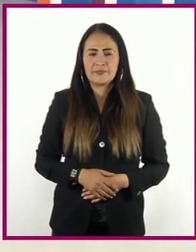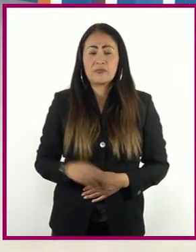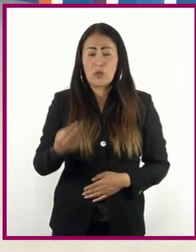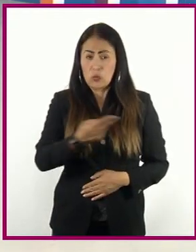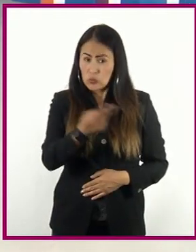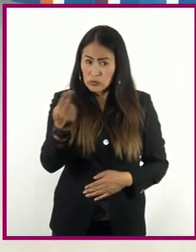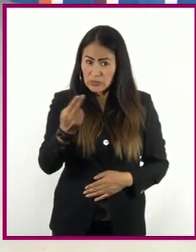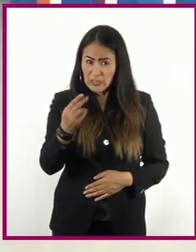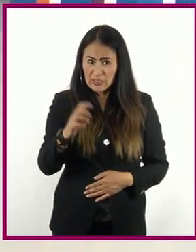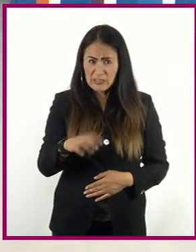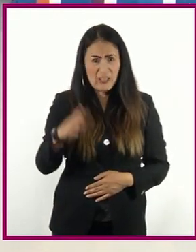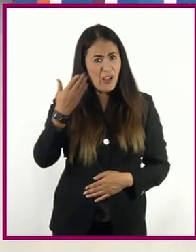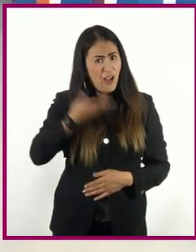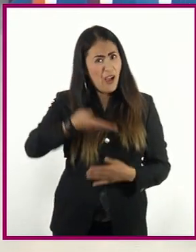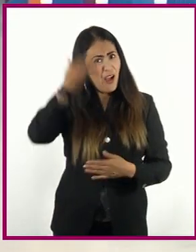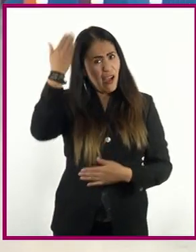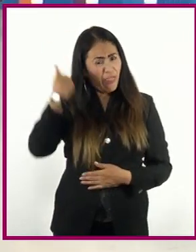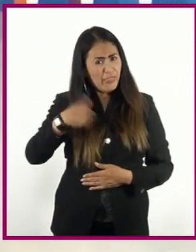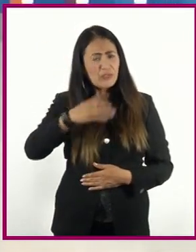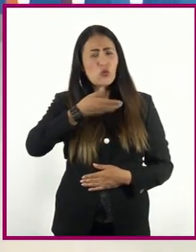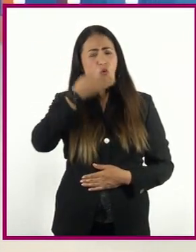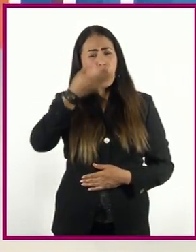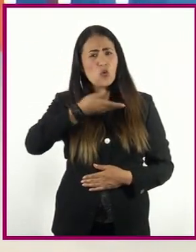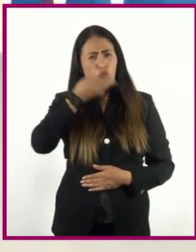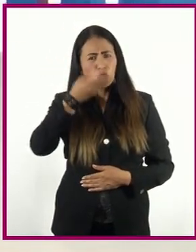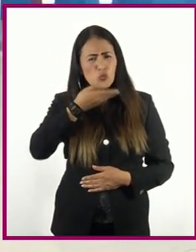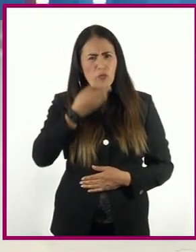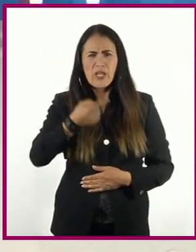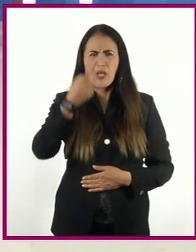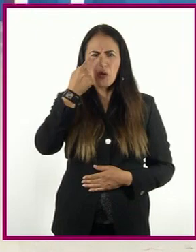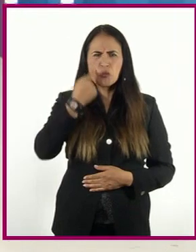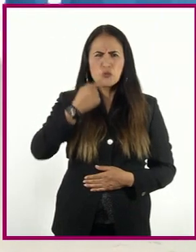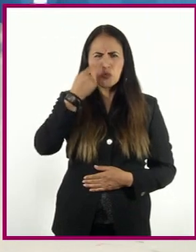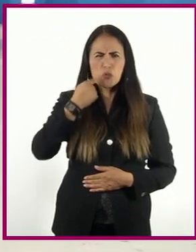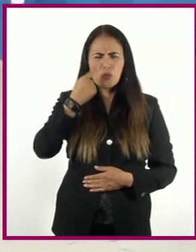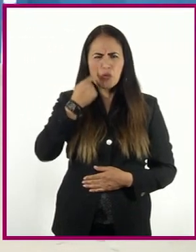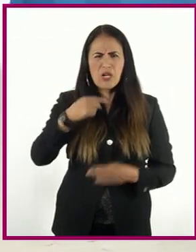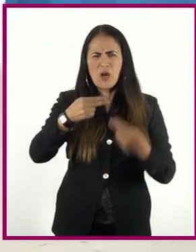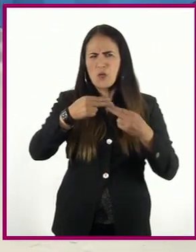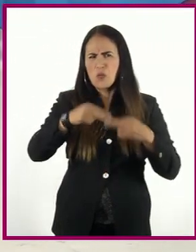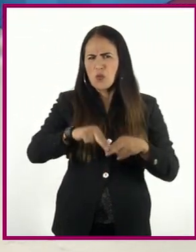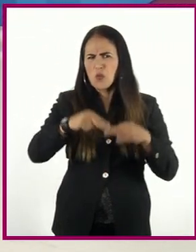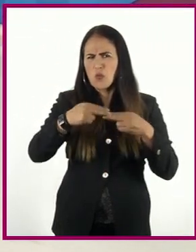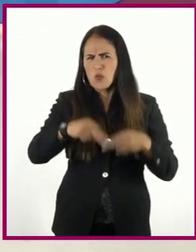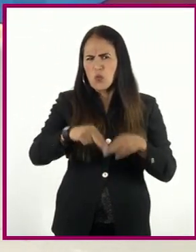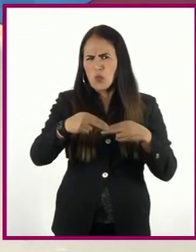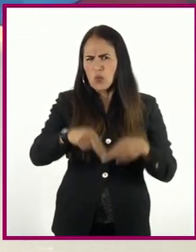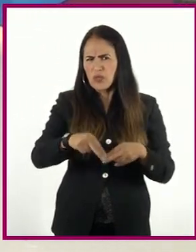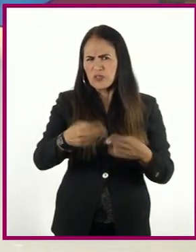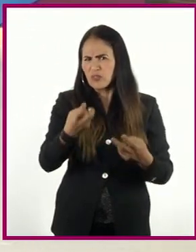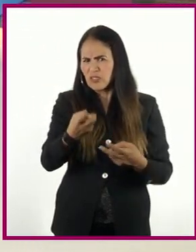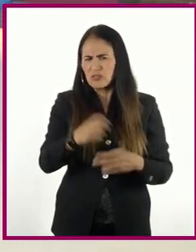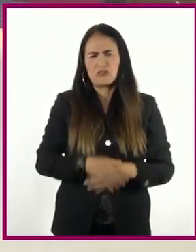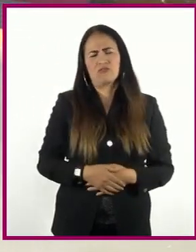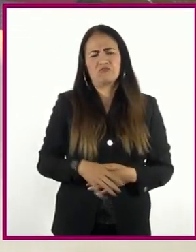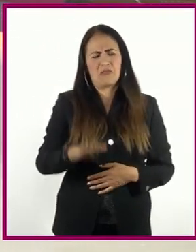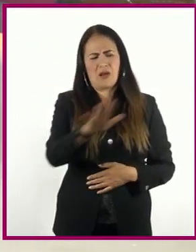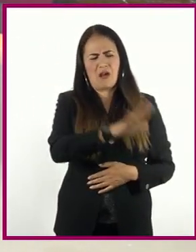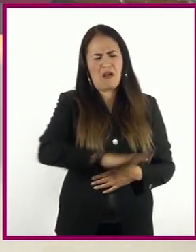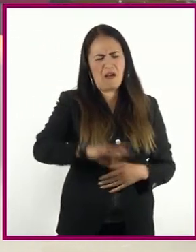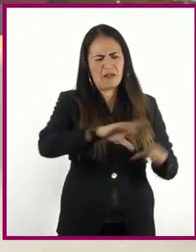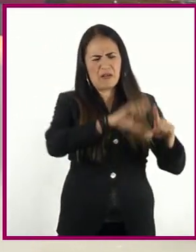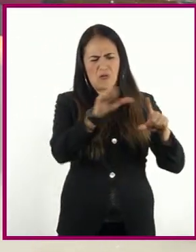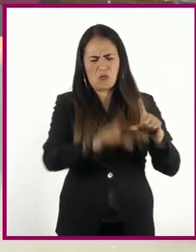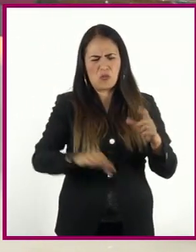¿Ustedes habían escuchado sobre la tradición de llorar el hueso? Esta se practica en algunas regiones del país